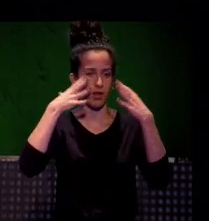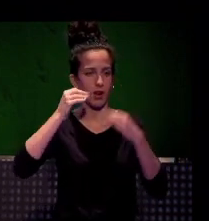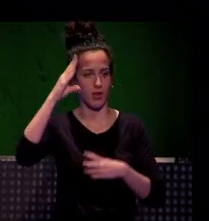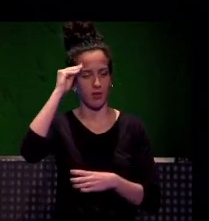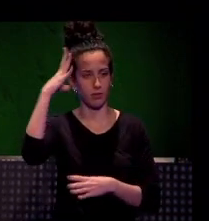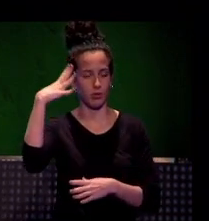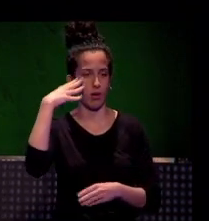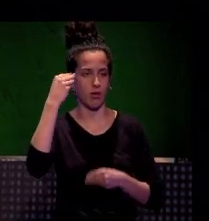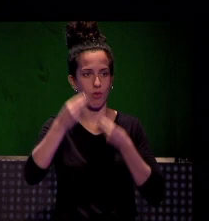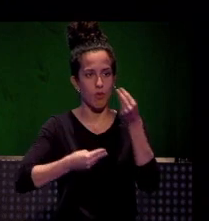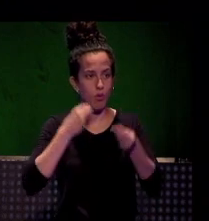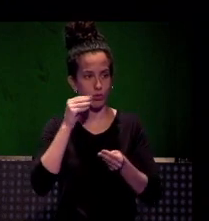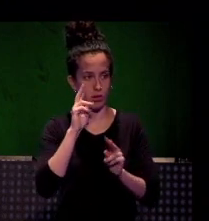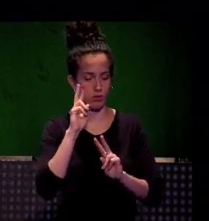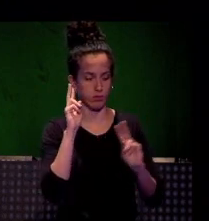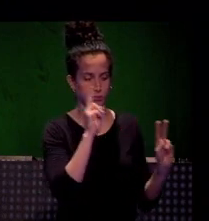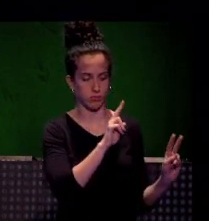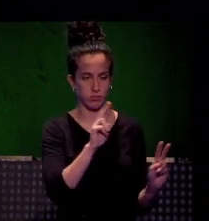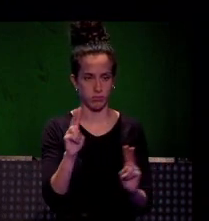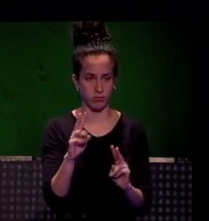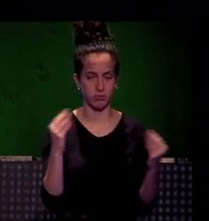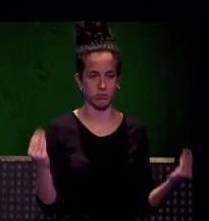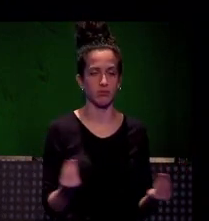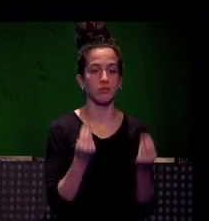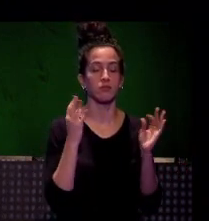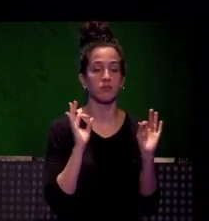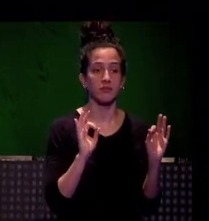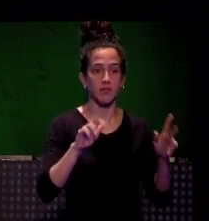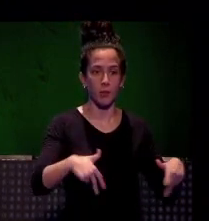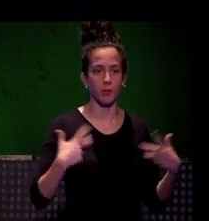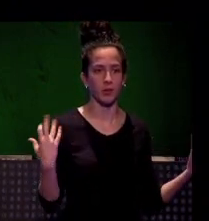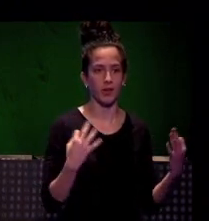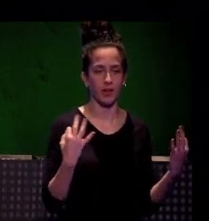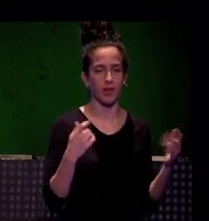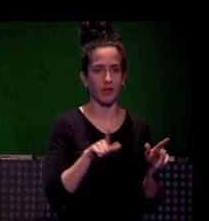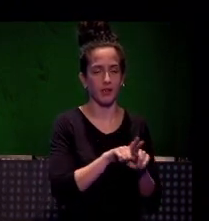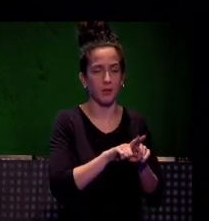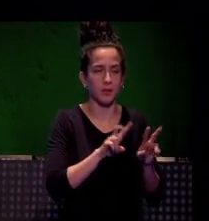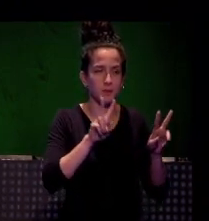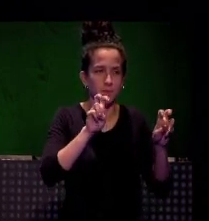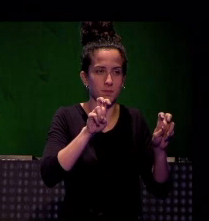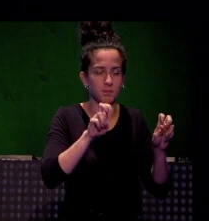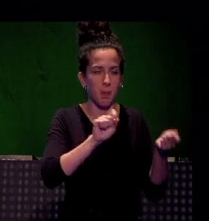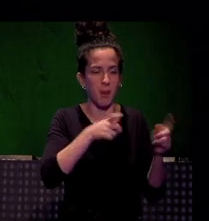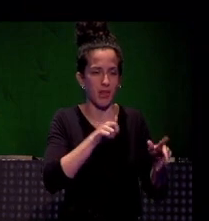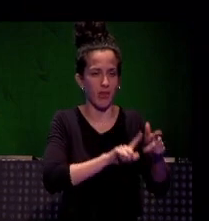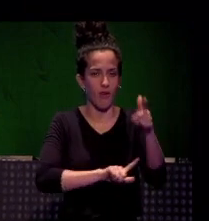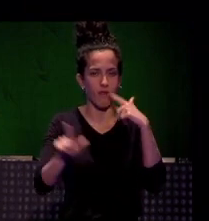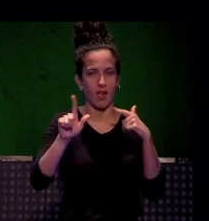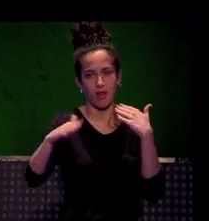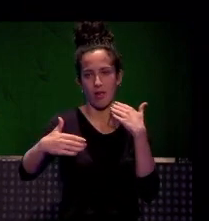es y yo creo que nos van a permitir un viaje a la moda ya lo que sea